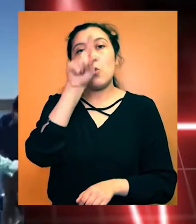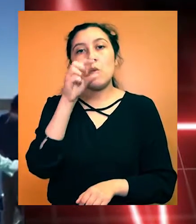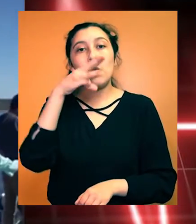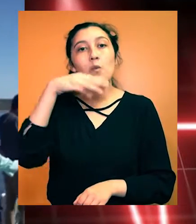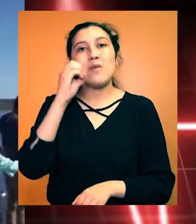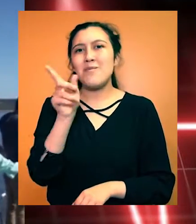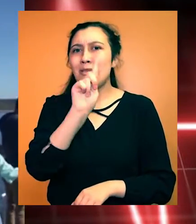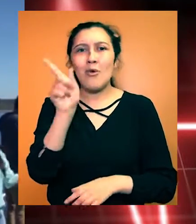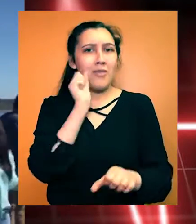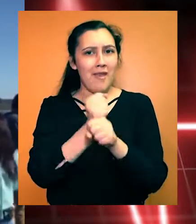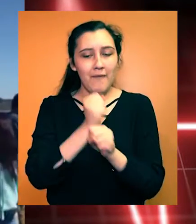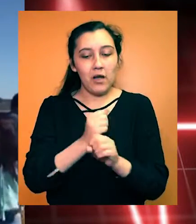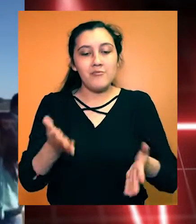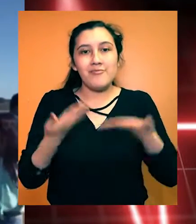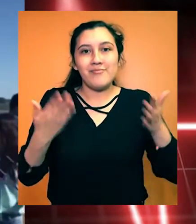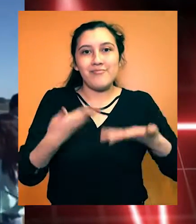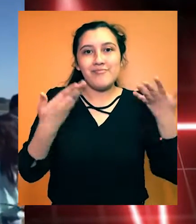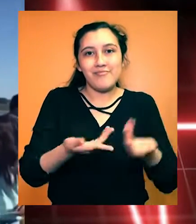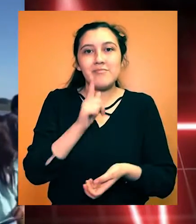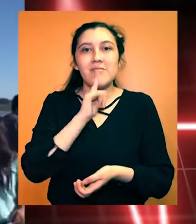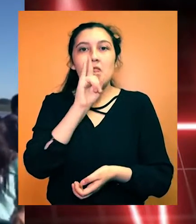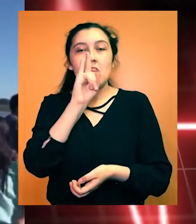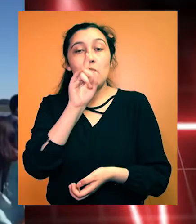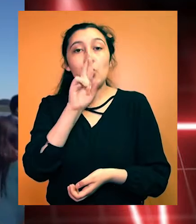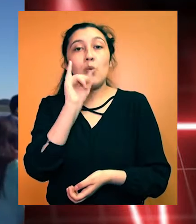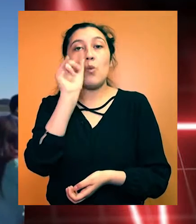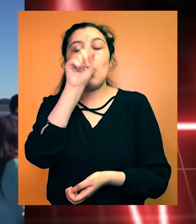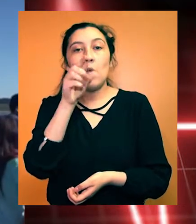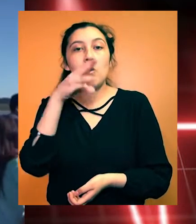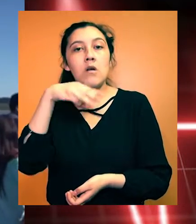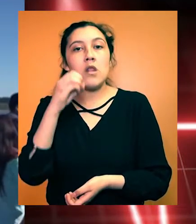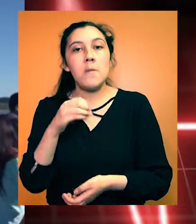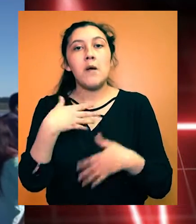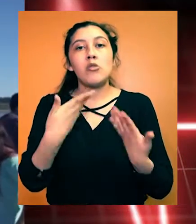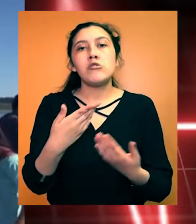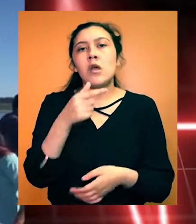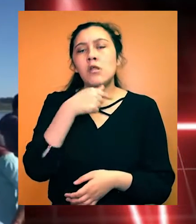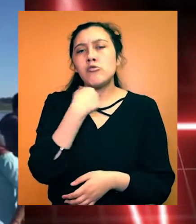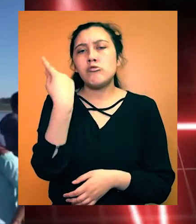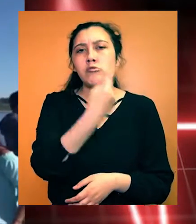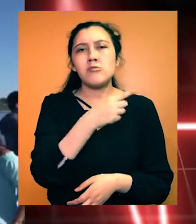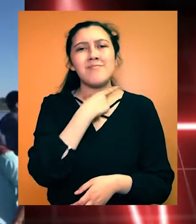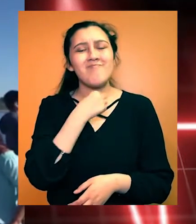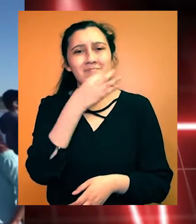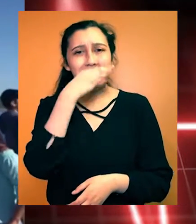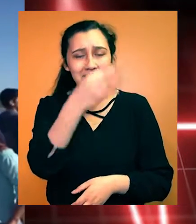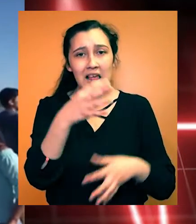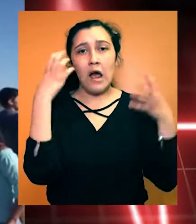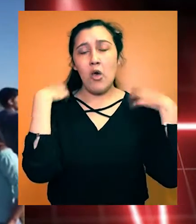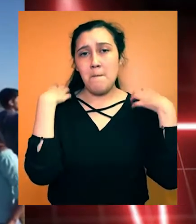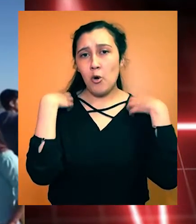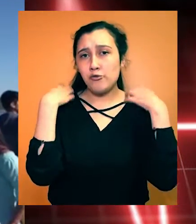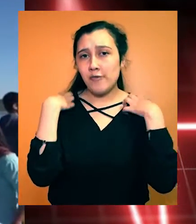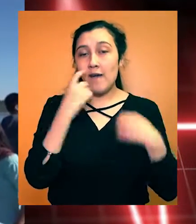por el fomento y el desarrollo del turismo. Por lo tanto, acá hacemos un llamado a las autoridades de gobierno, a los diputados de gobierno, a los consejeros